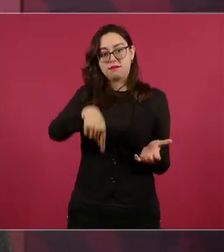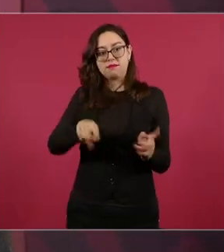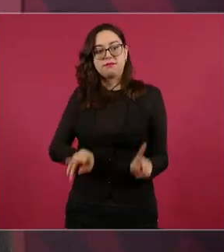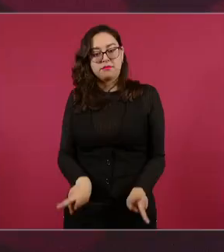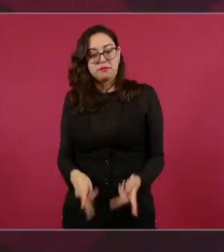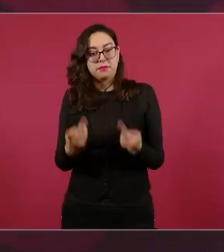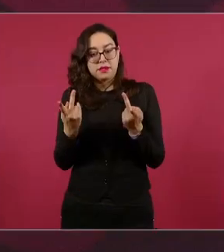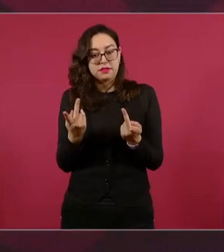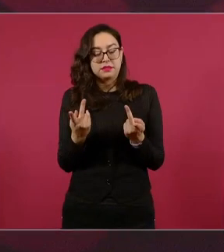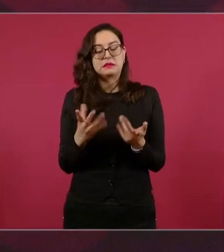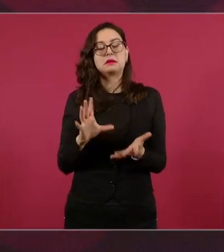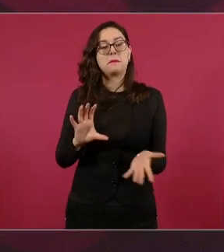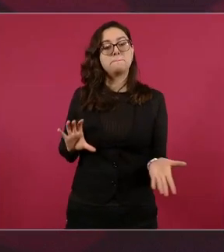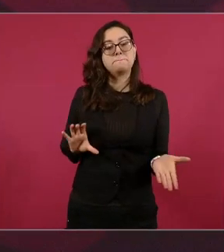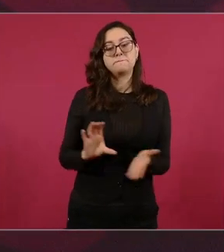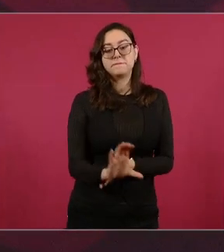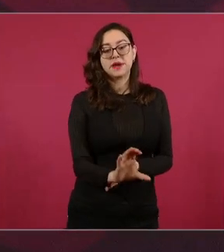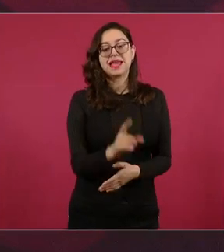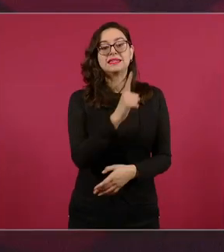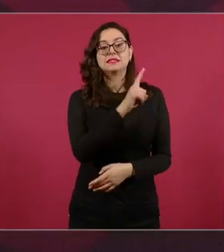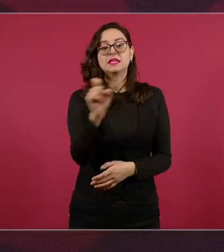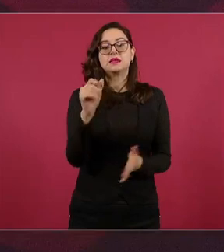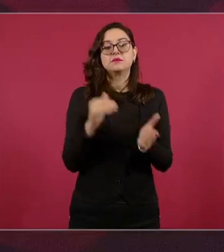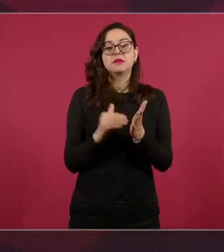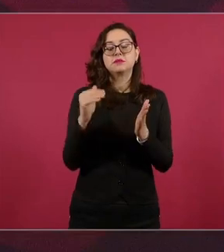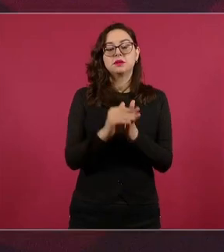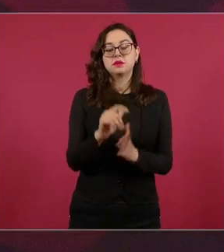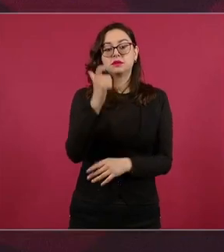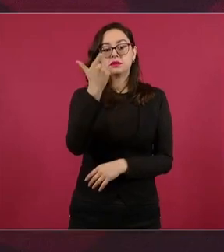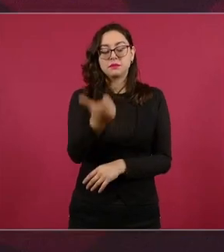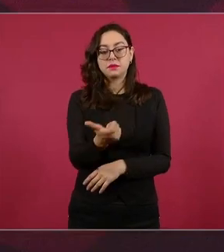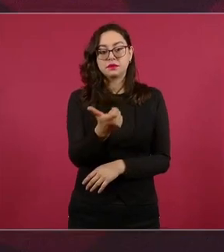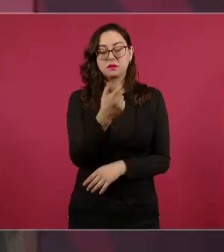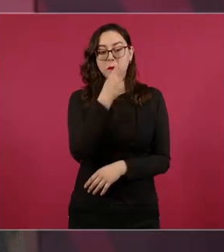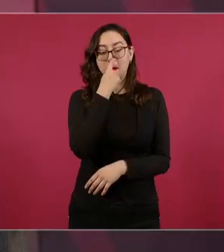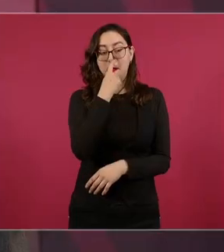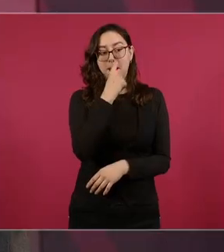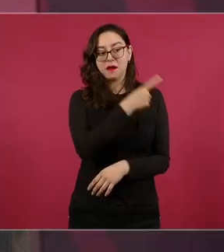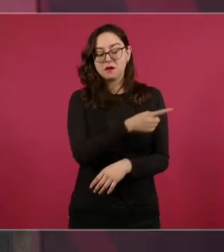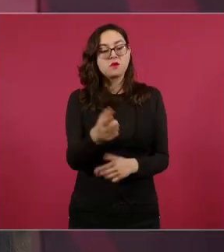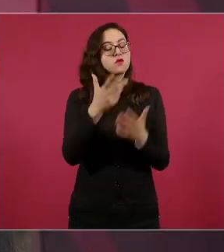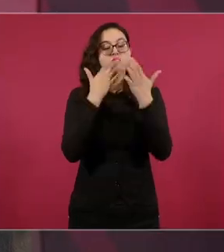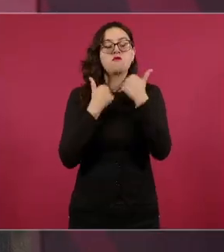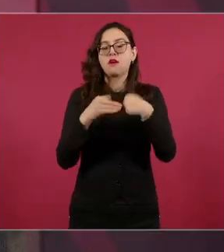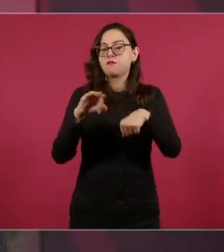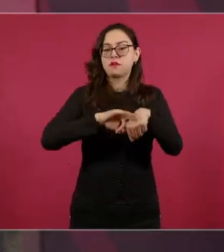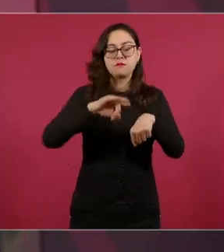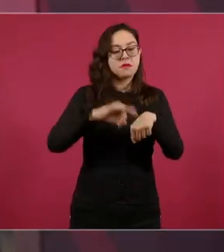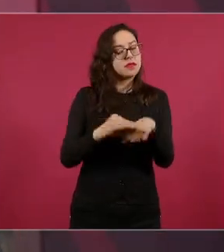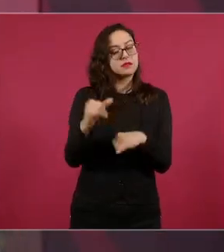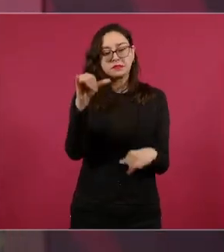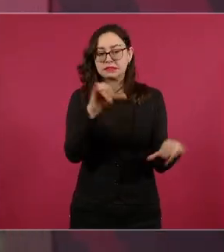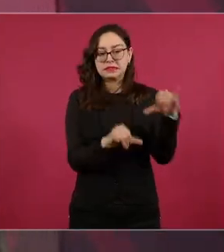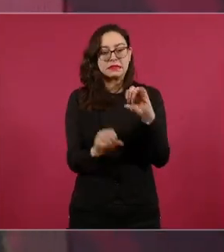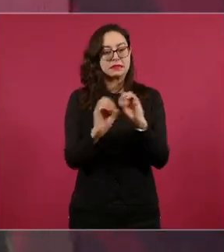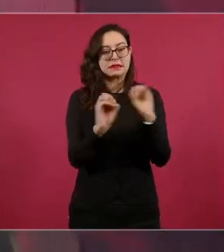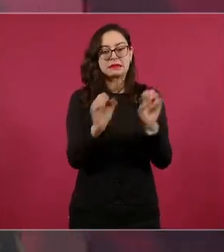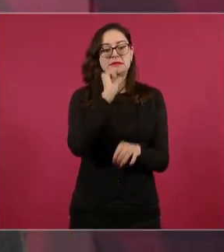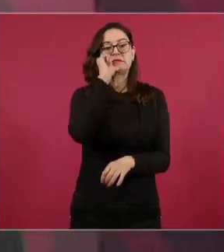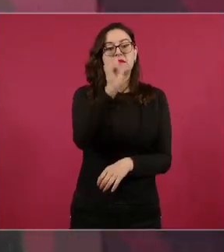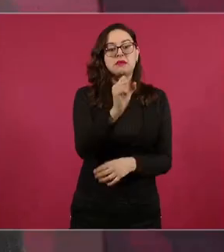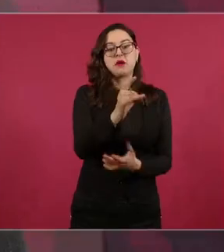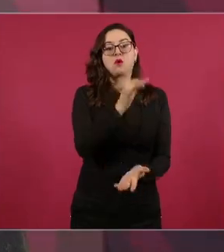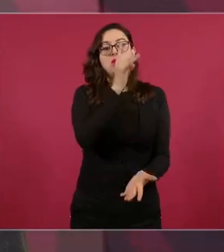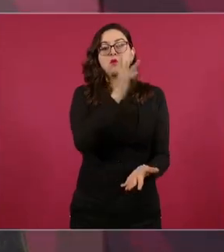sin tener laboratorios, sólo por influyentismo